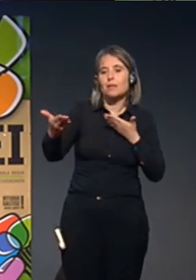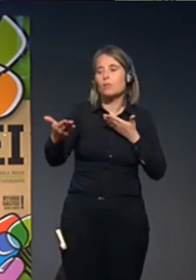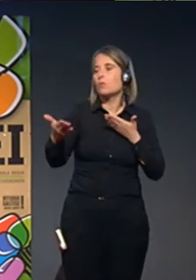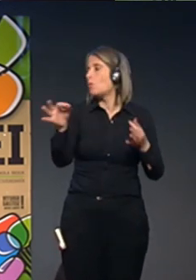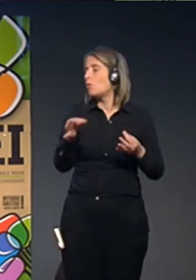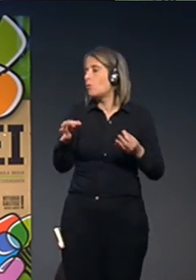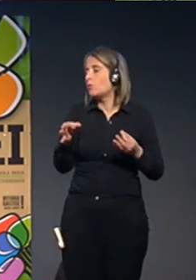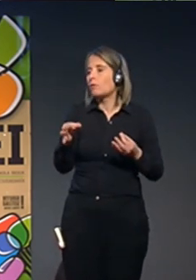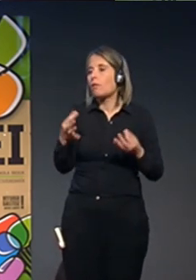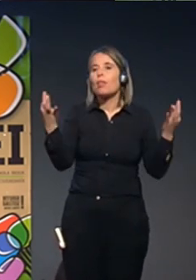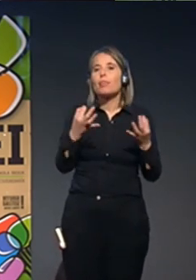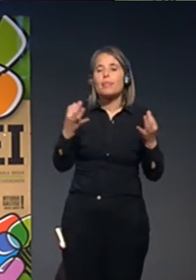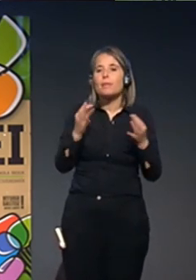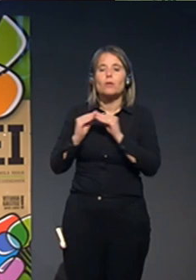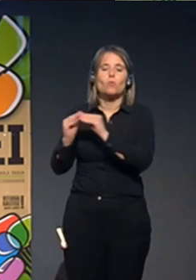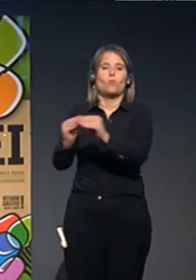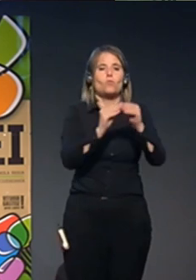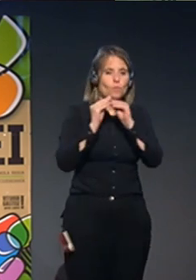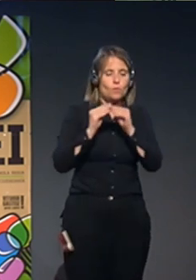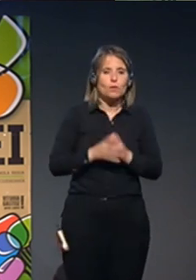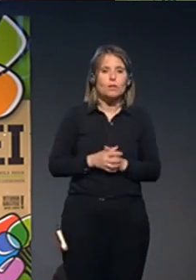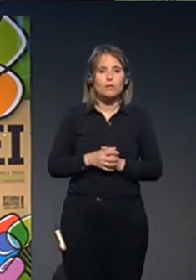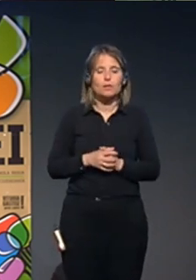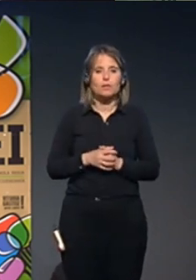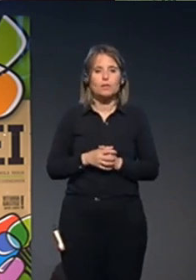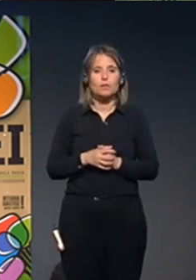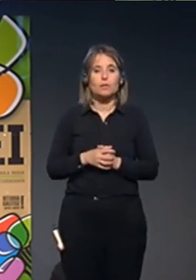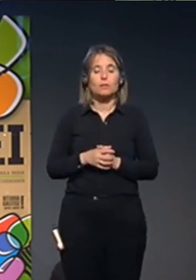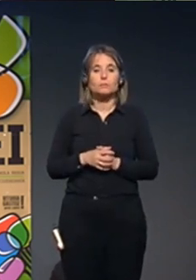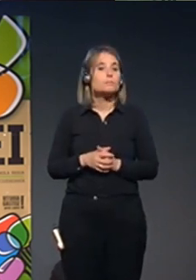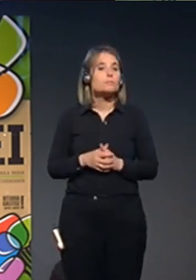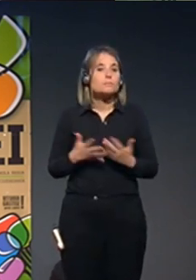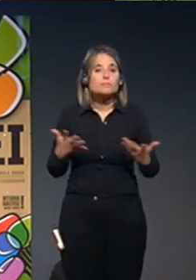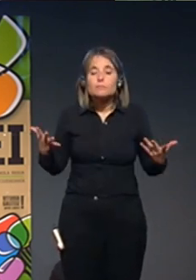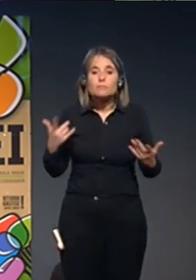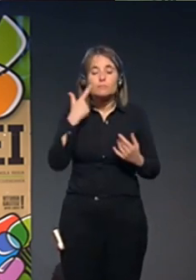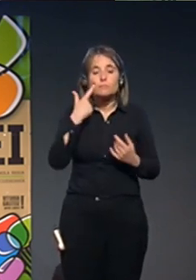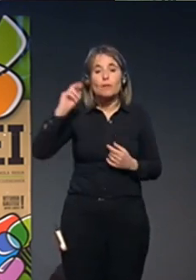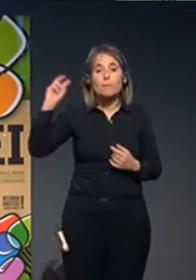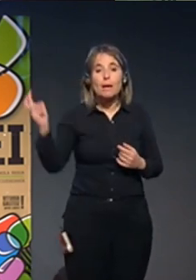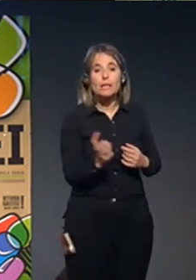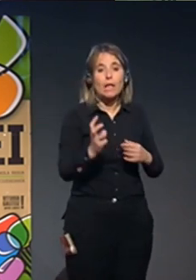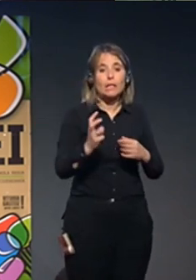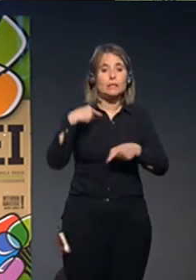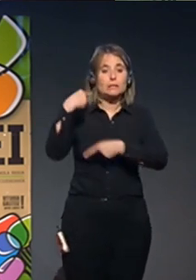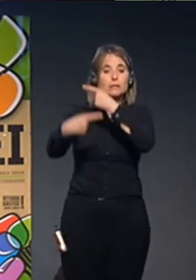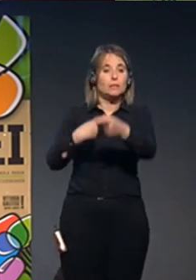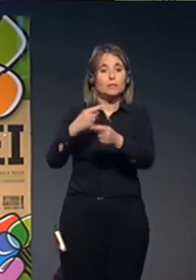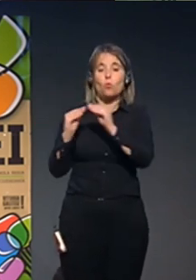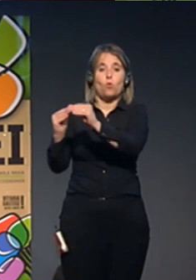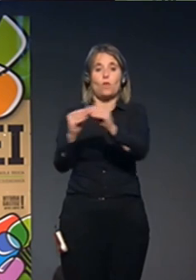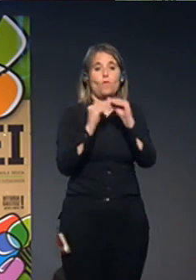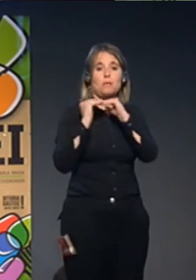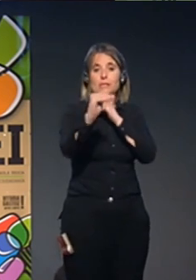o o tiene que ser uniforme y estable y entonces ninguna de las variedades tradicionales es uniforme